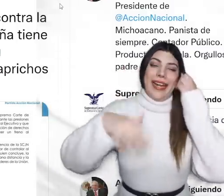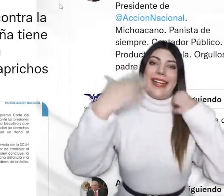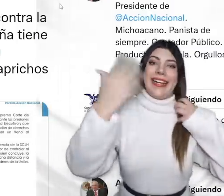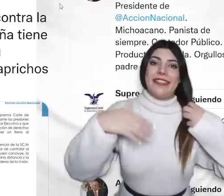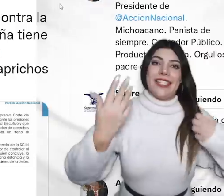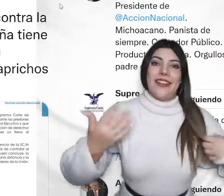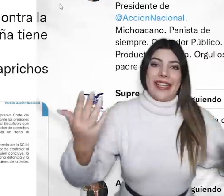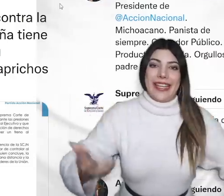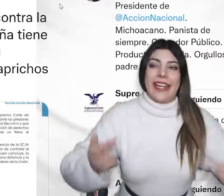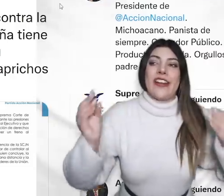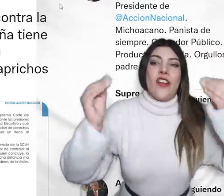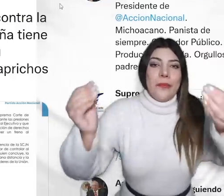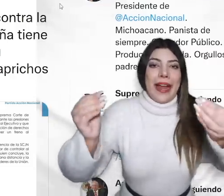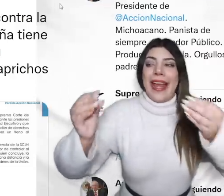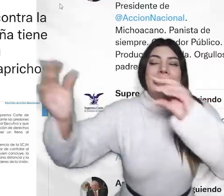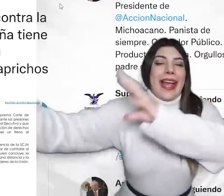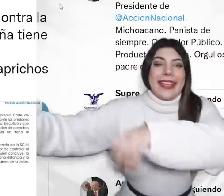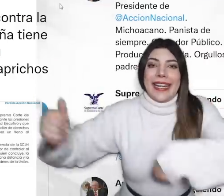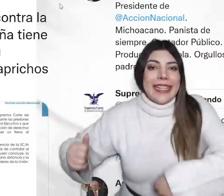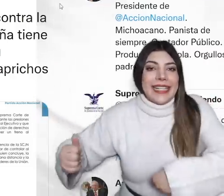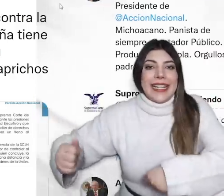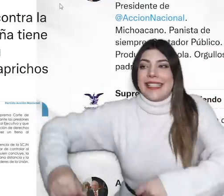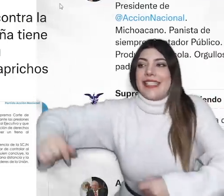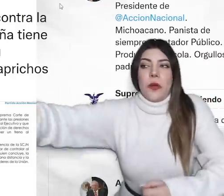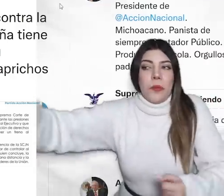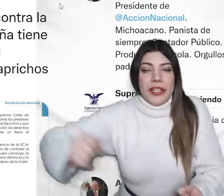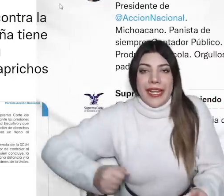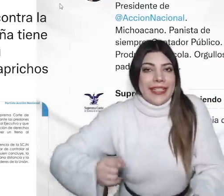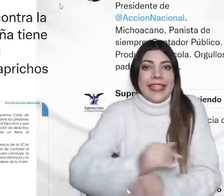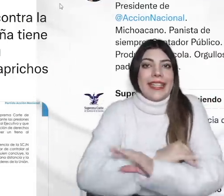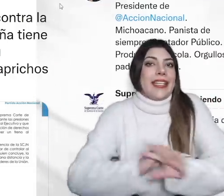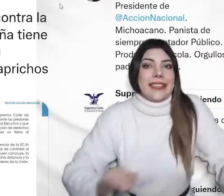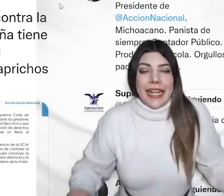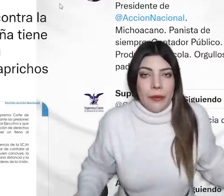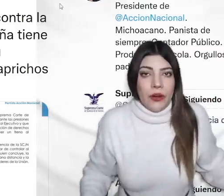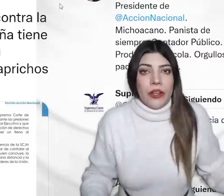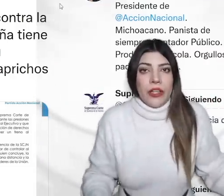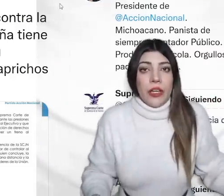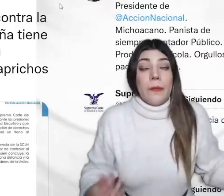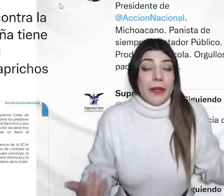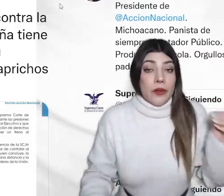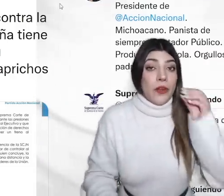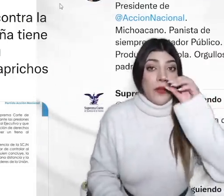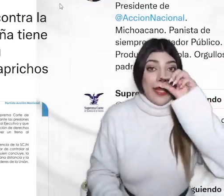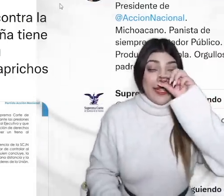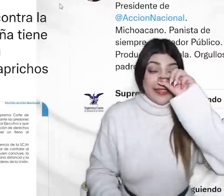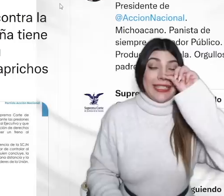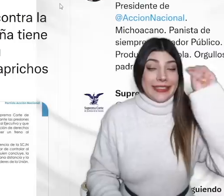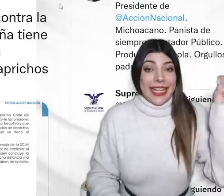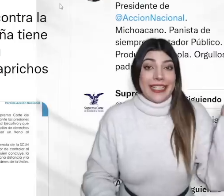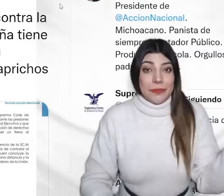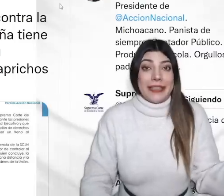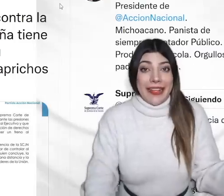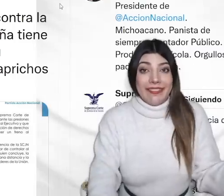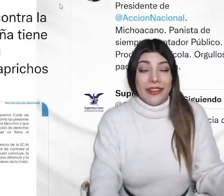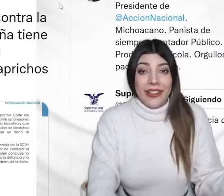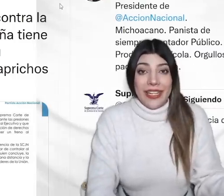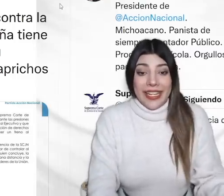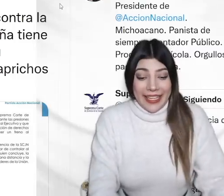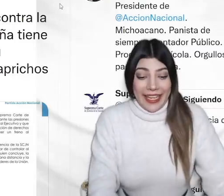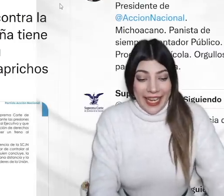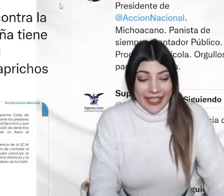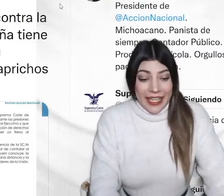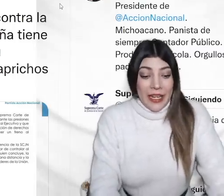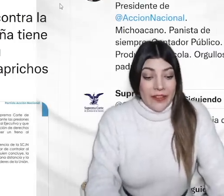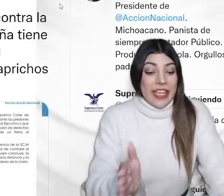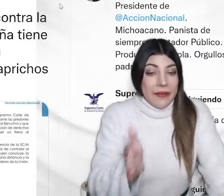si hubiera querido hacer lo que quiere, nombra a quien él se le hinche, lo pone ahí y se acabó. Pero no. Sí está respetando